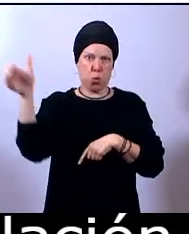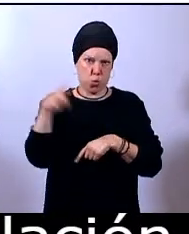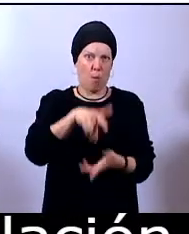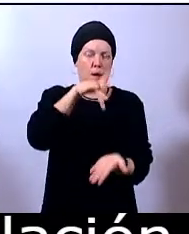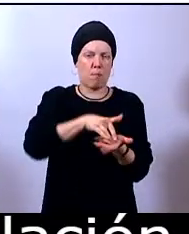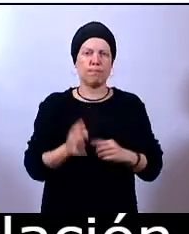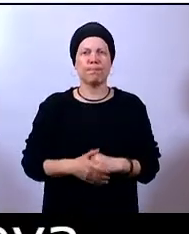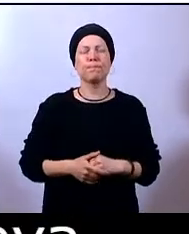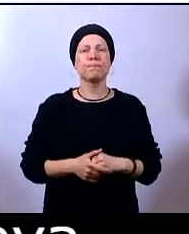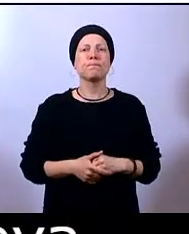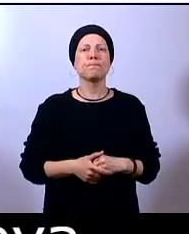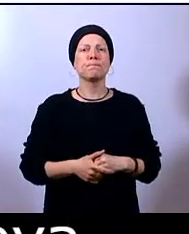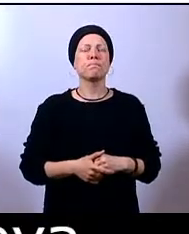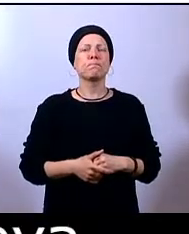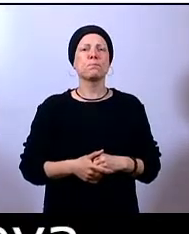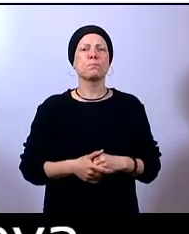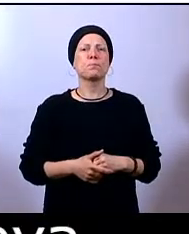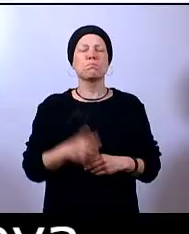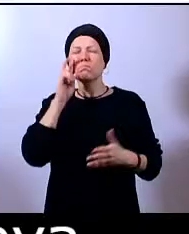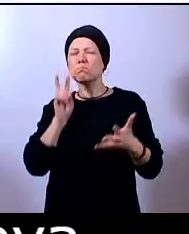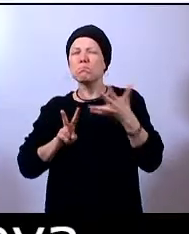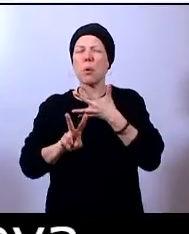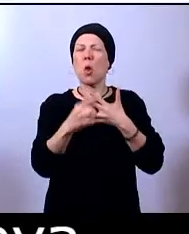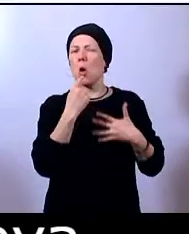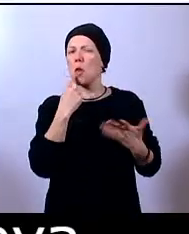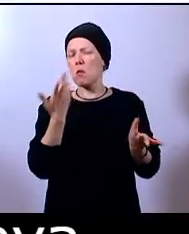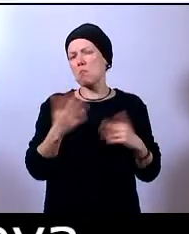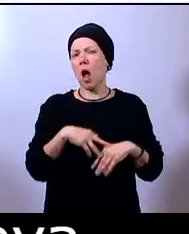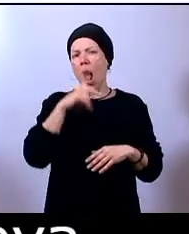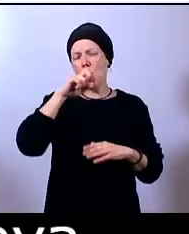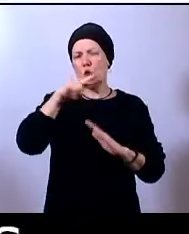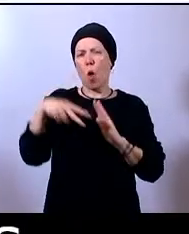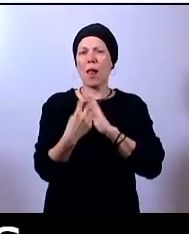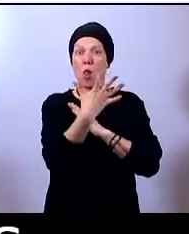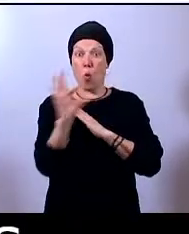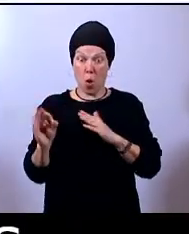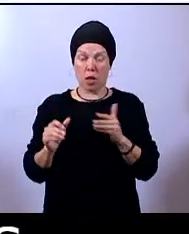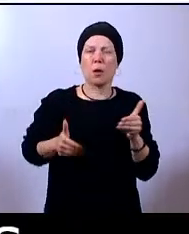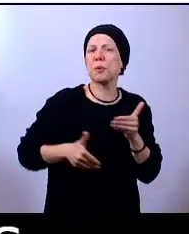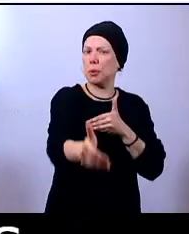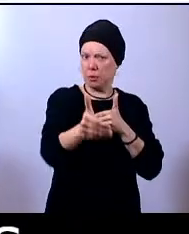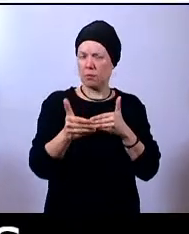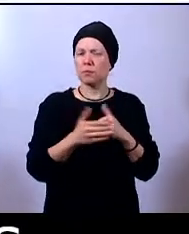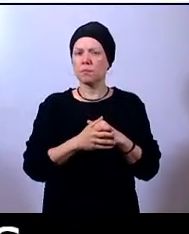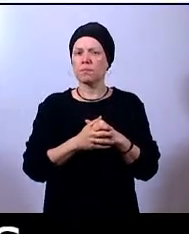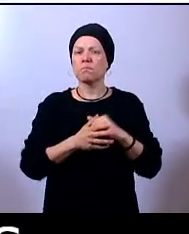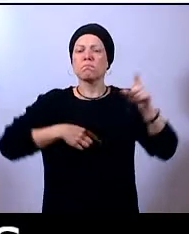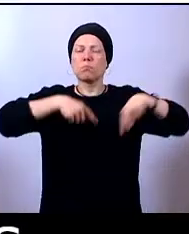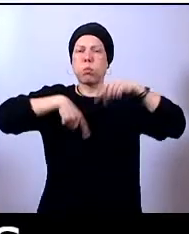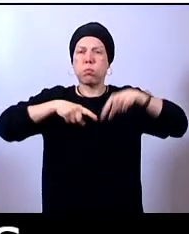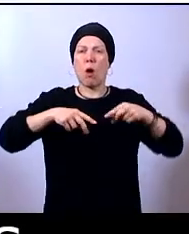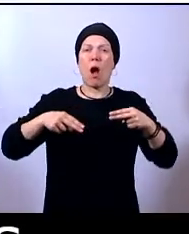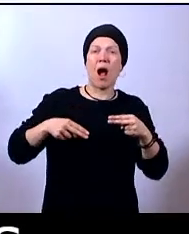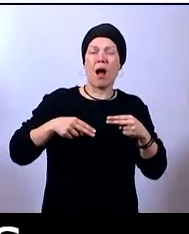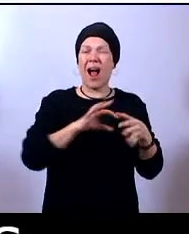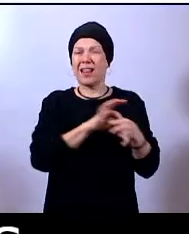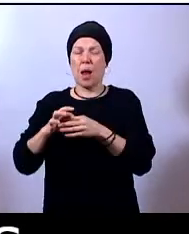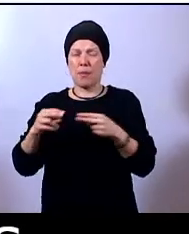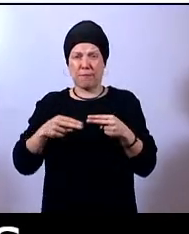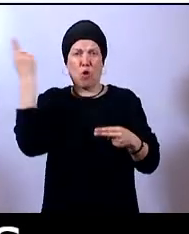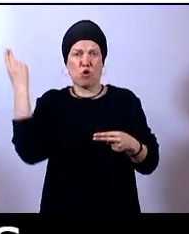Las previsiones apuntan a que, de cara al 2050, el tráfico comercial a través de la frontera entre Extremadura y